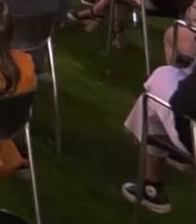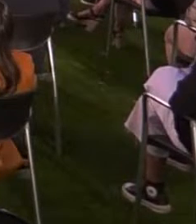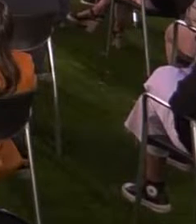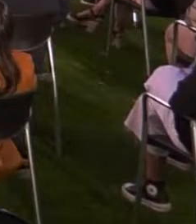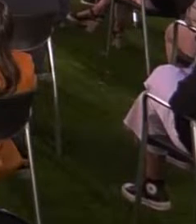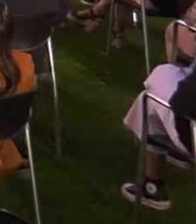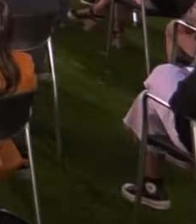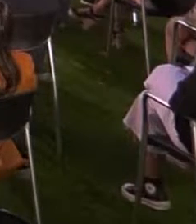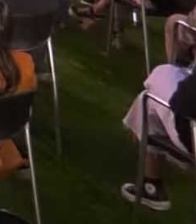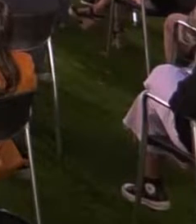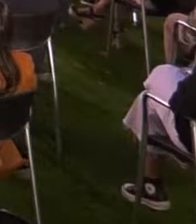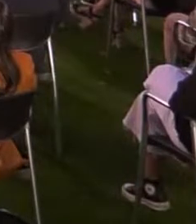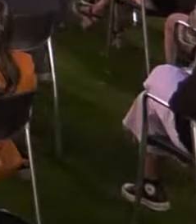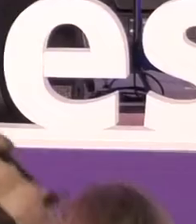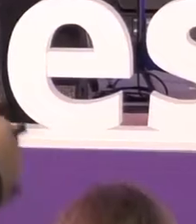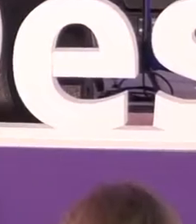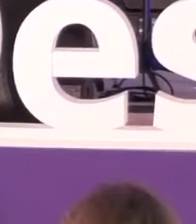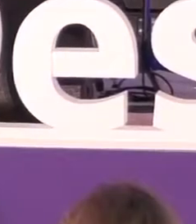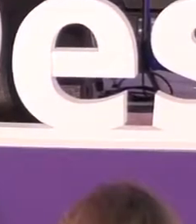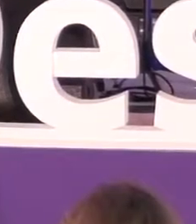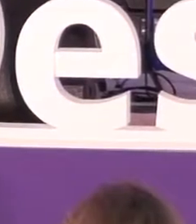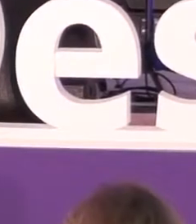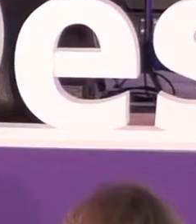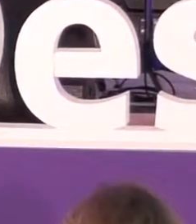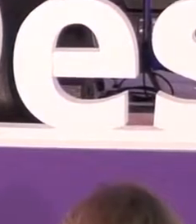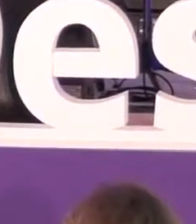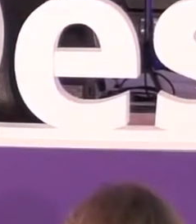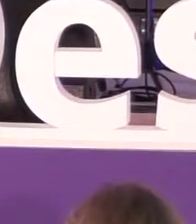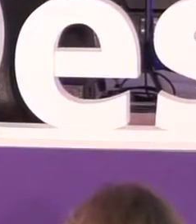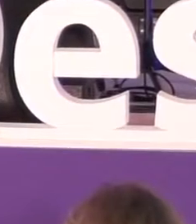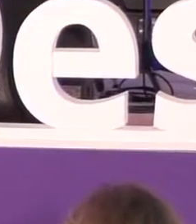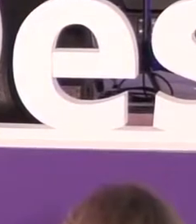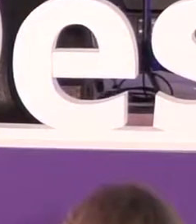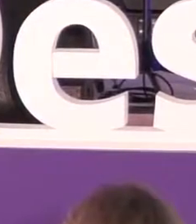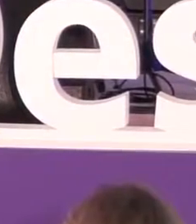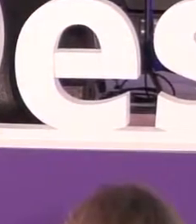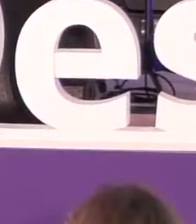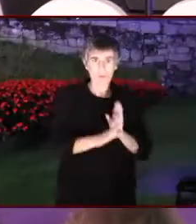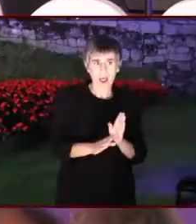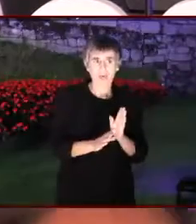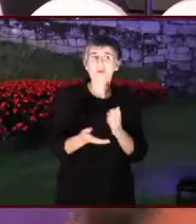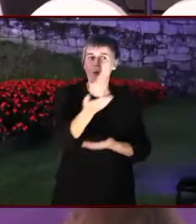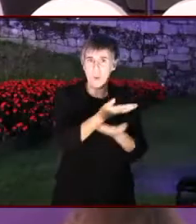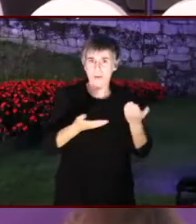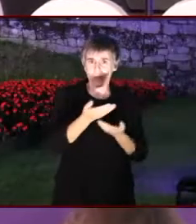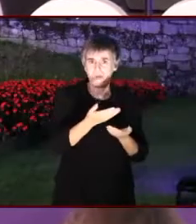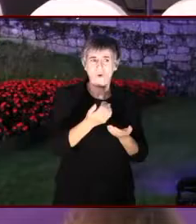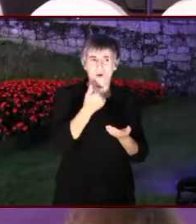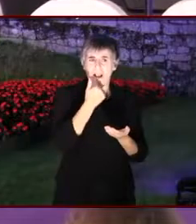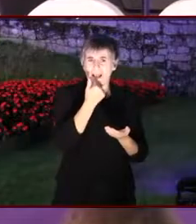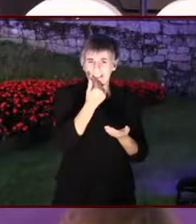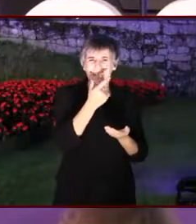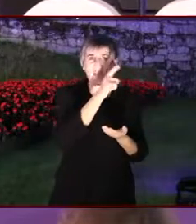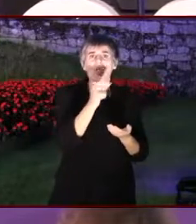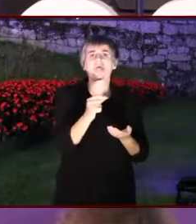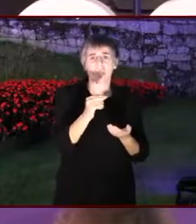preguntarche que pensaches cando viches o resultado desta colaboración con perto de medio centenar de nenas e